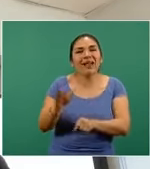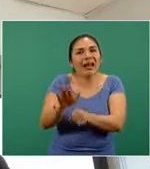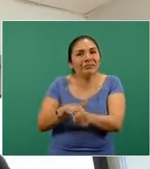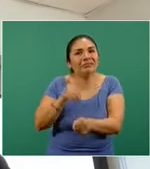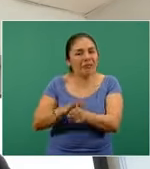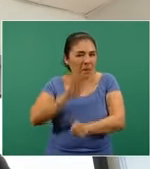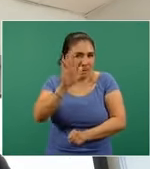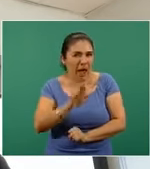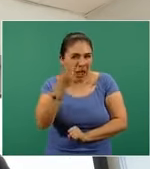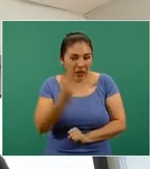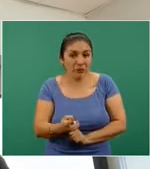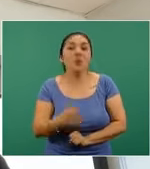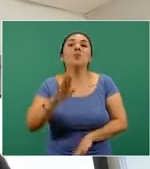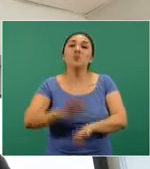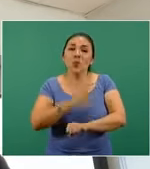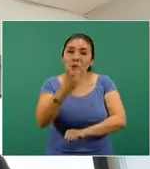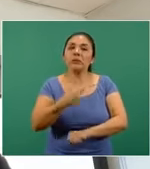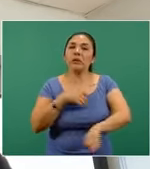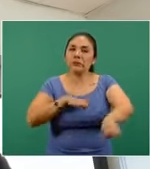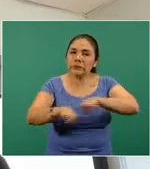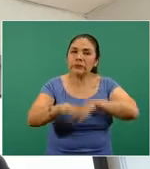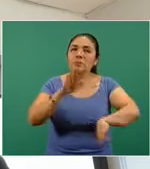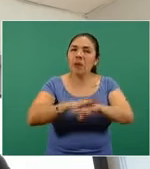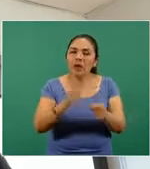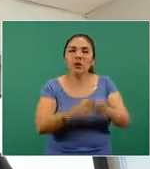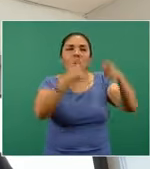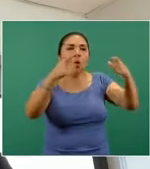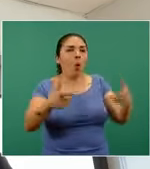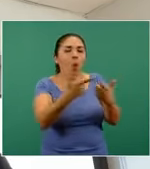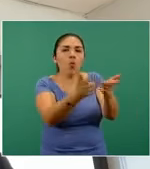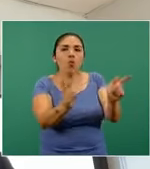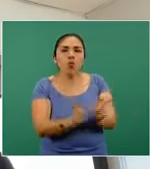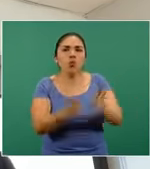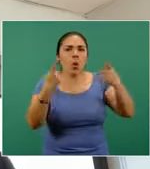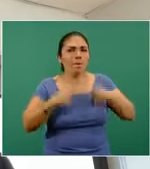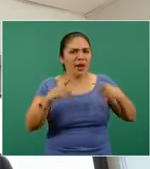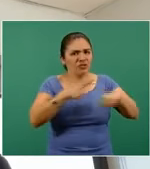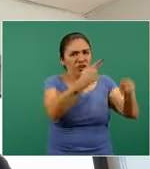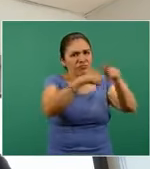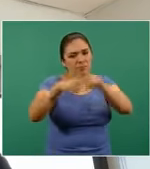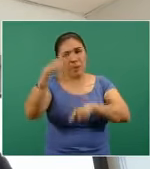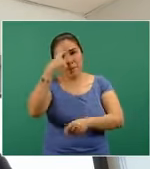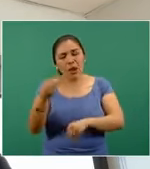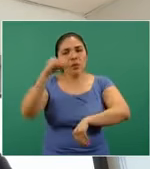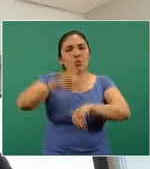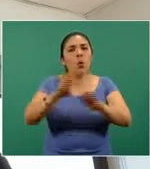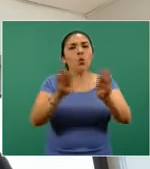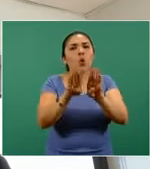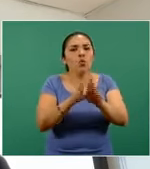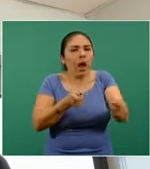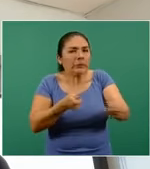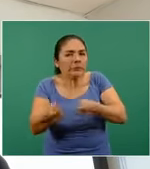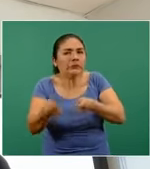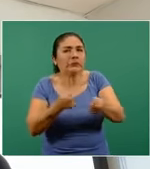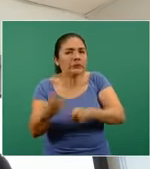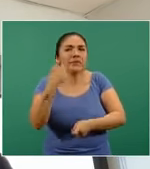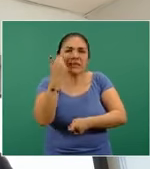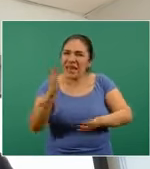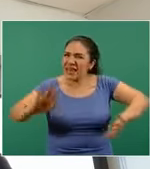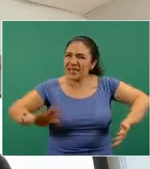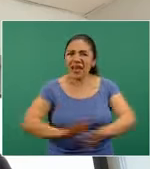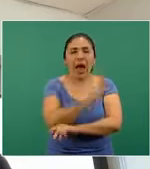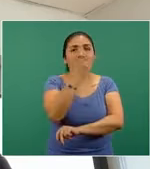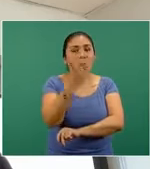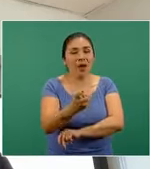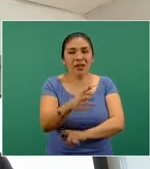saludables. Por ello también trabajamos con un amplio grupo de actores en la implementación de medidas que buscan transformar